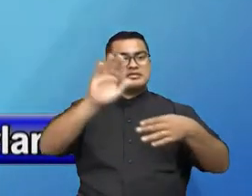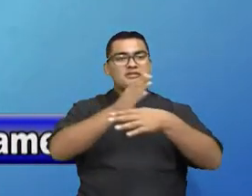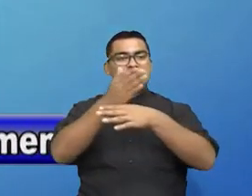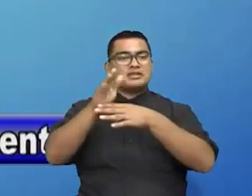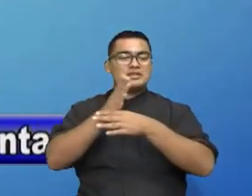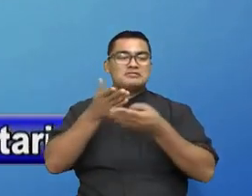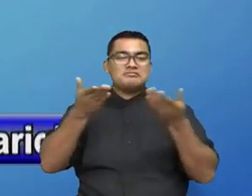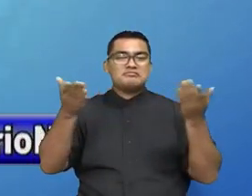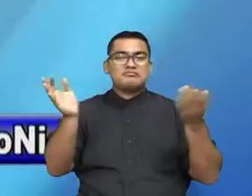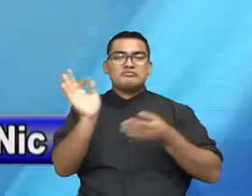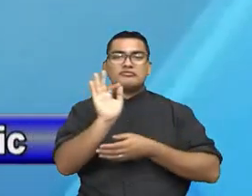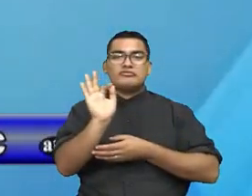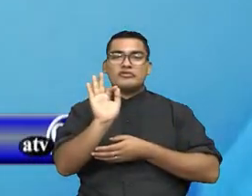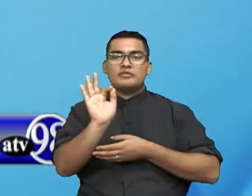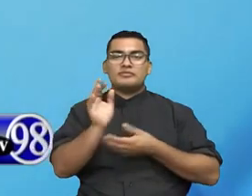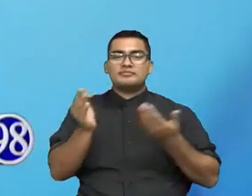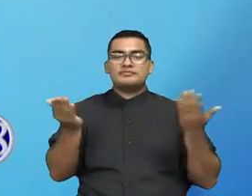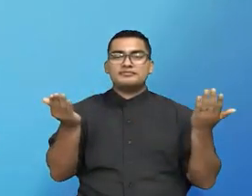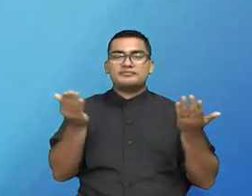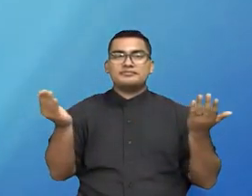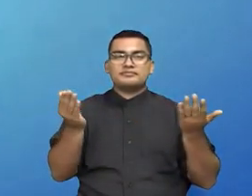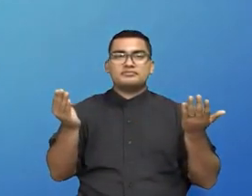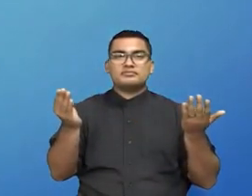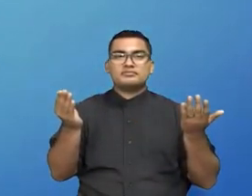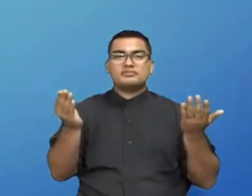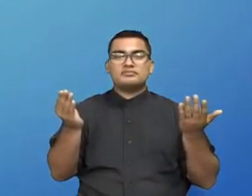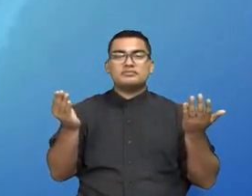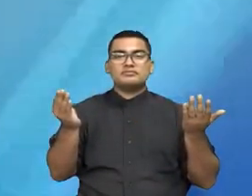manera civilizada de